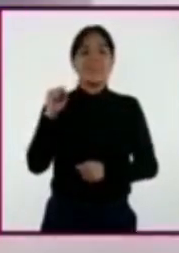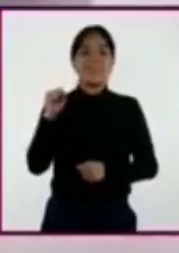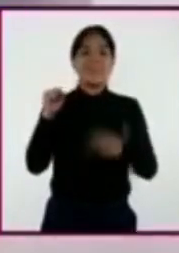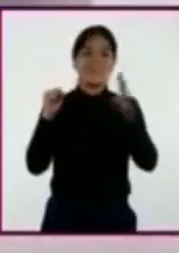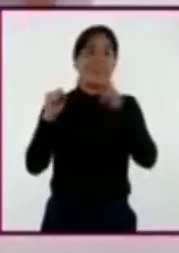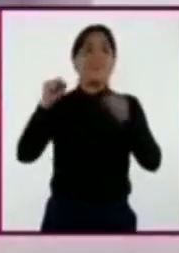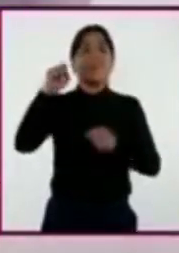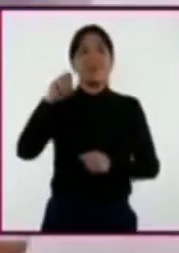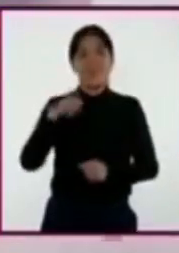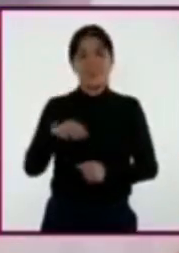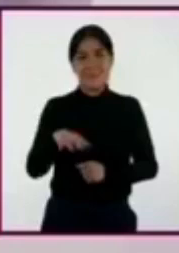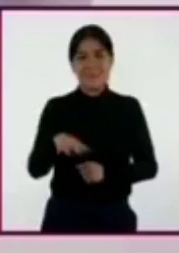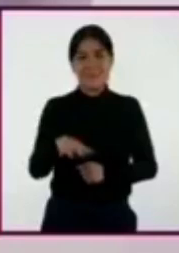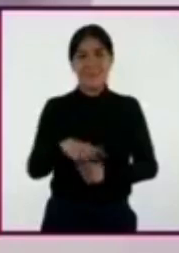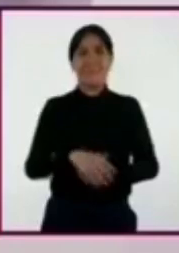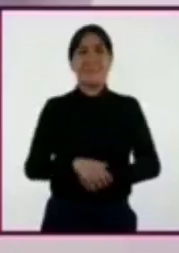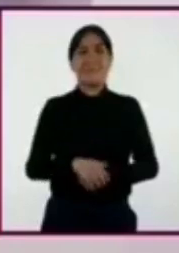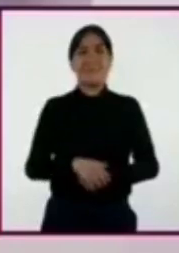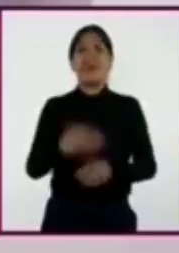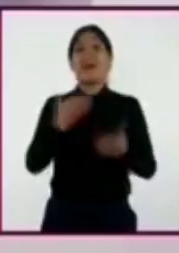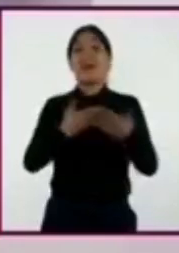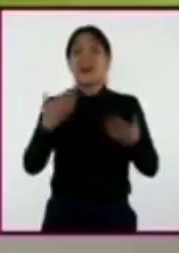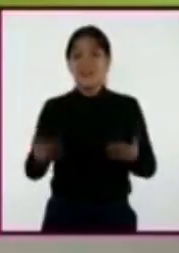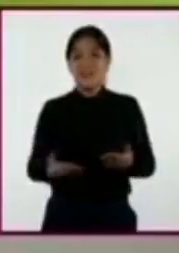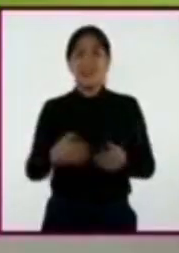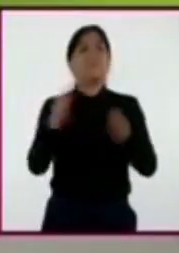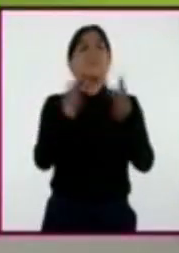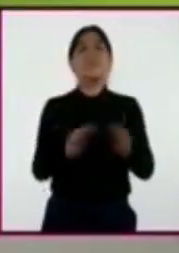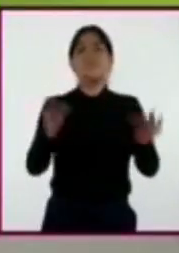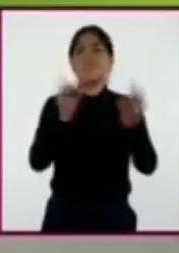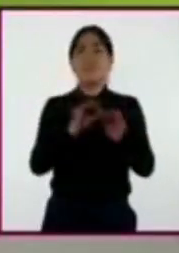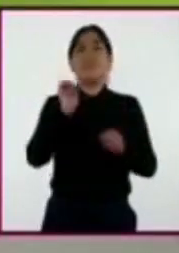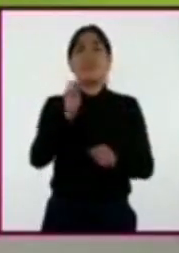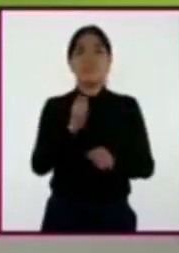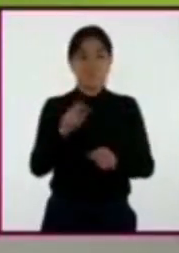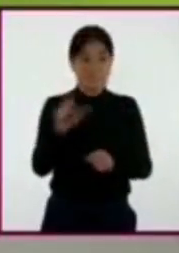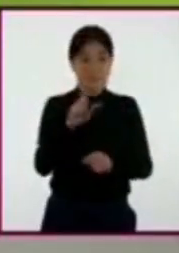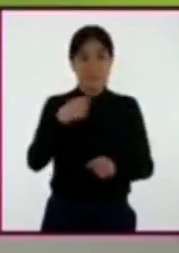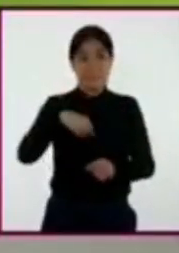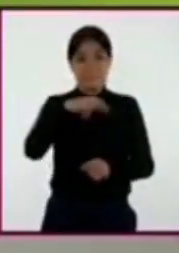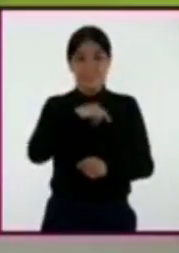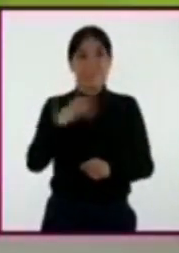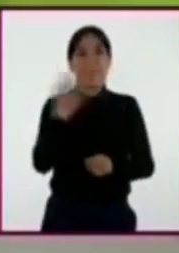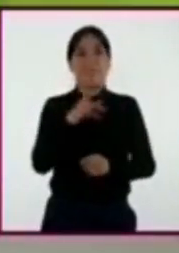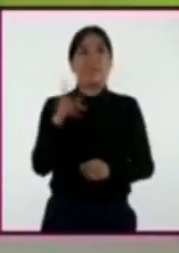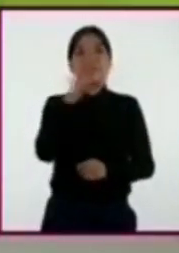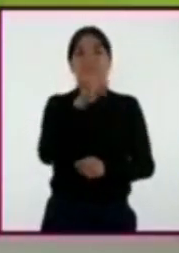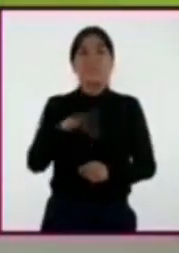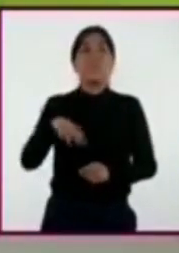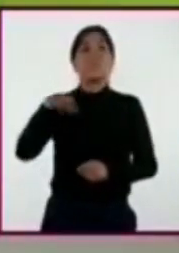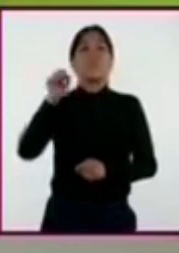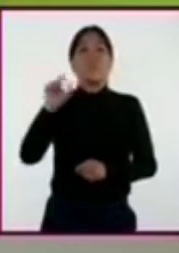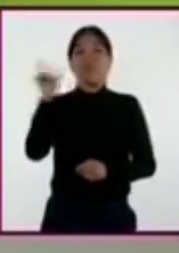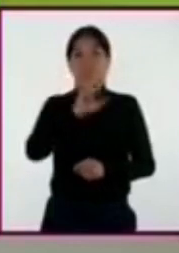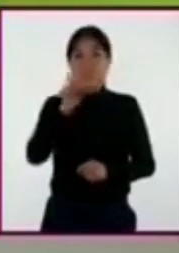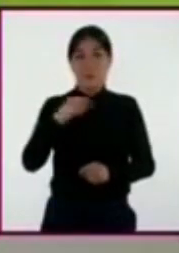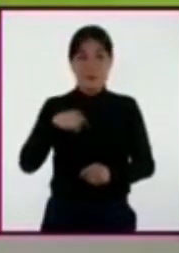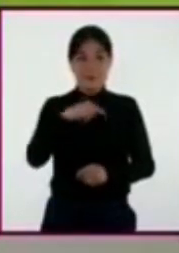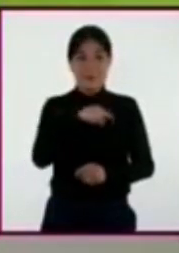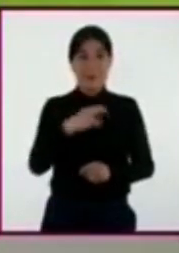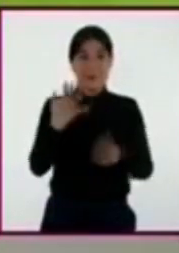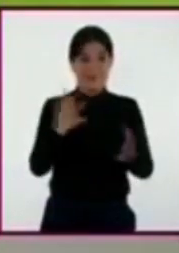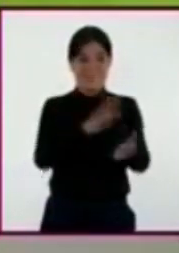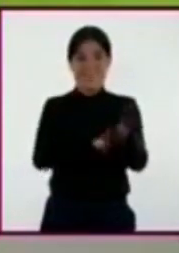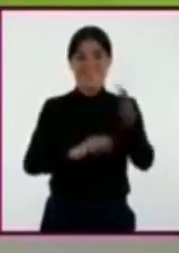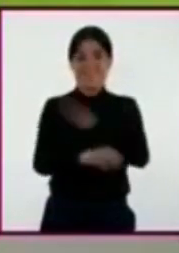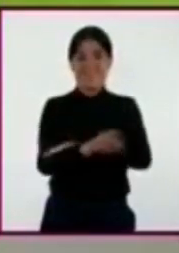y exhalar. Ahora, algo importante cuando hacemos nuestras respiraciones es que cuando nosotros elevamos